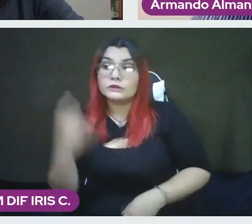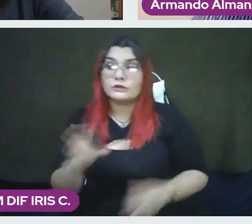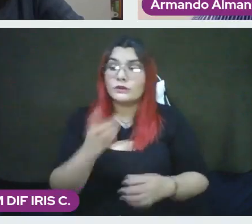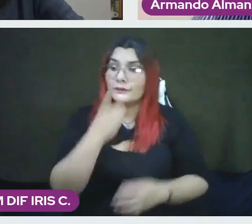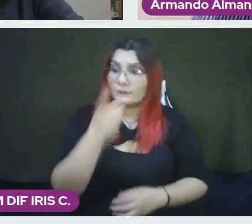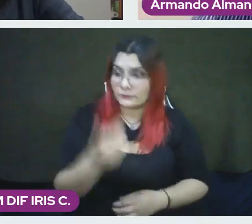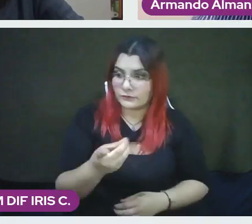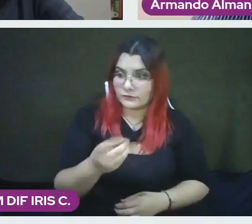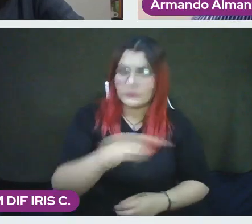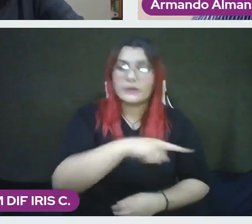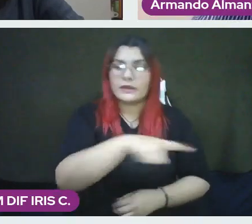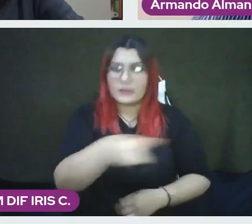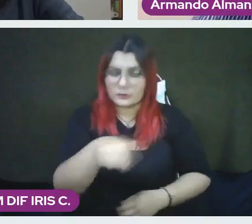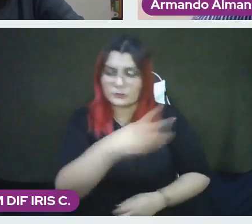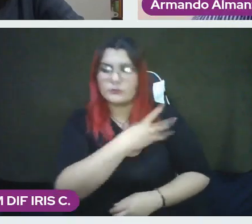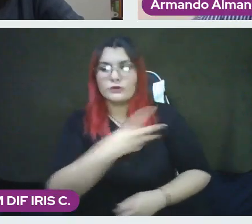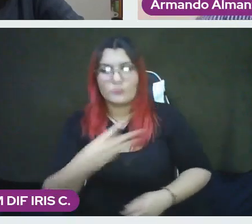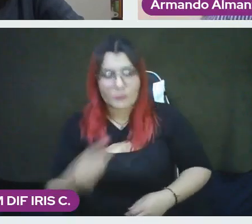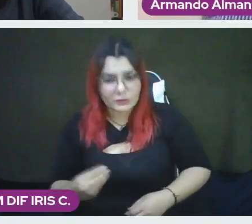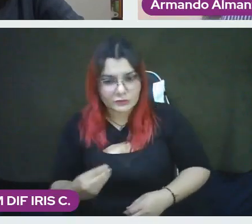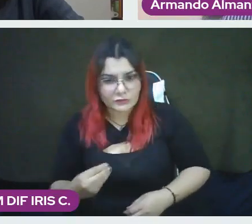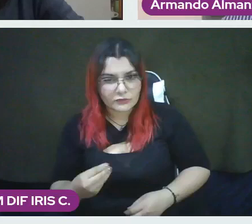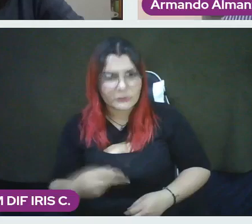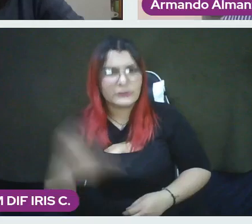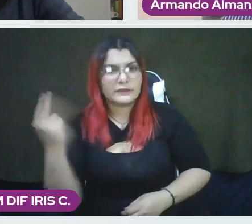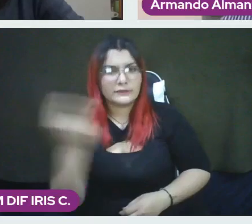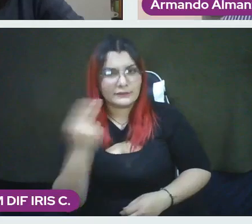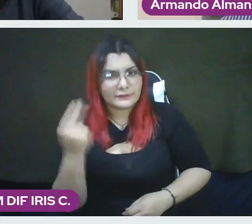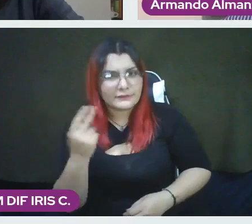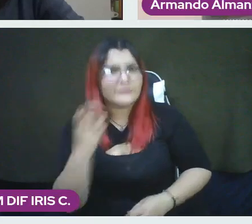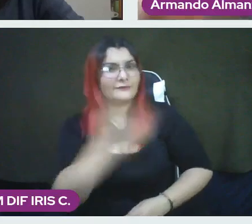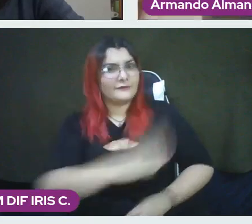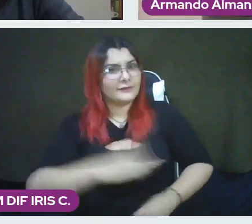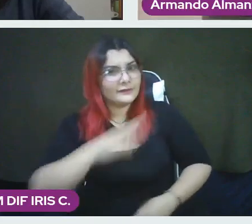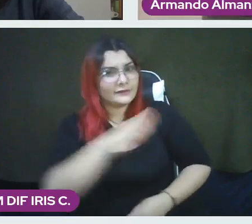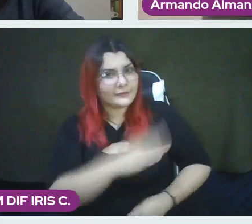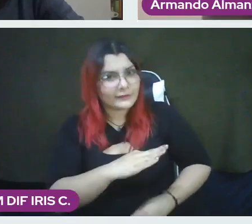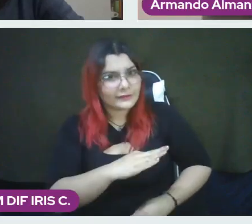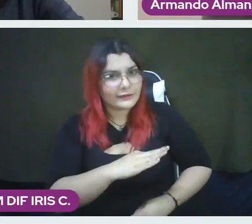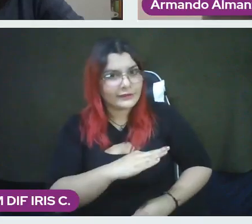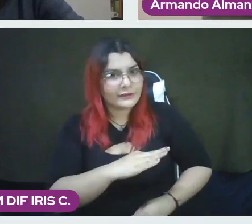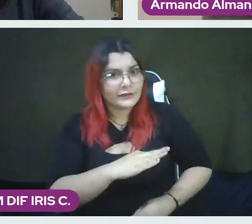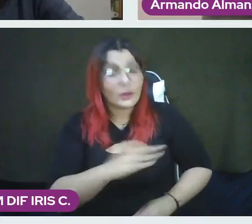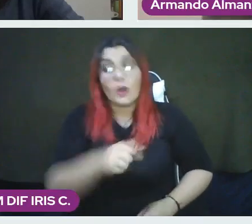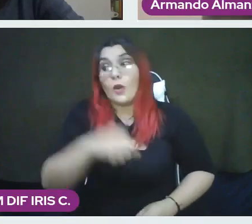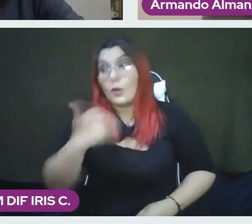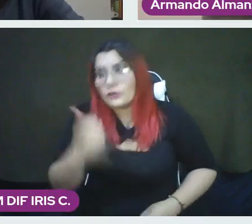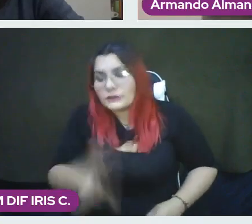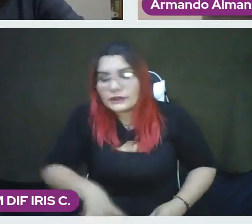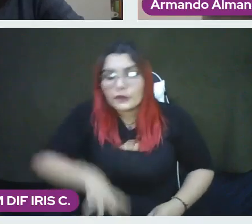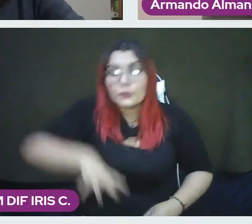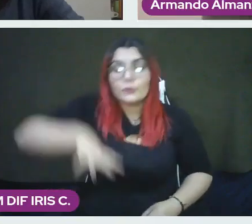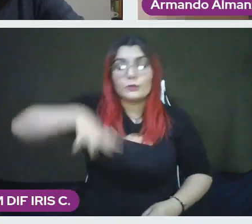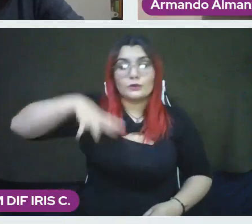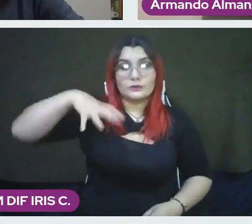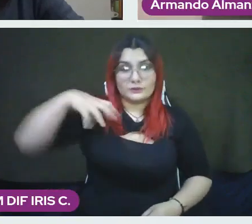es ser feliz. Y la segunda es tratar de hacer feliz a los demás.